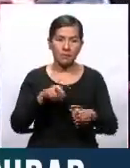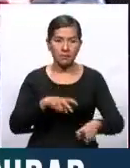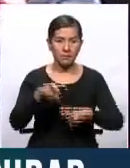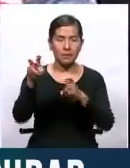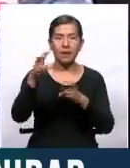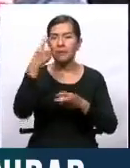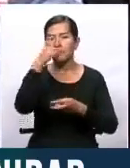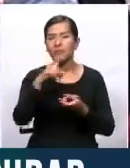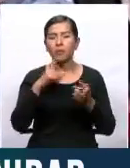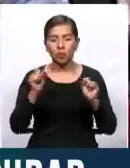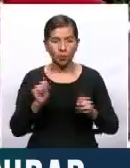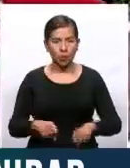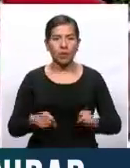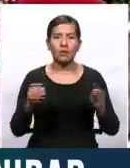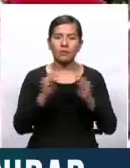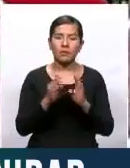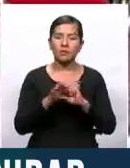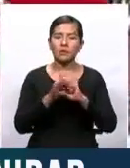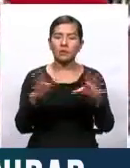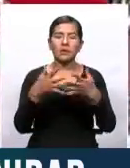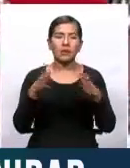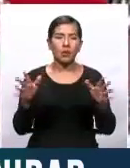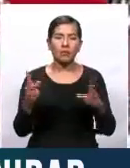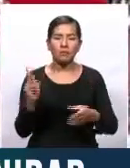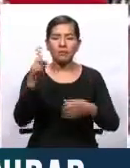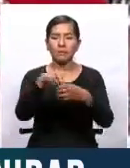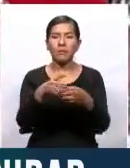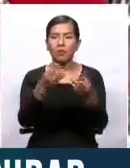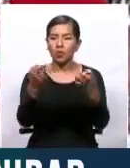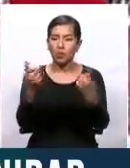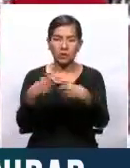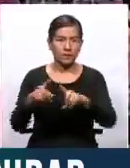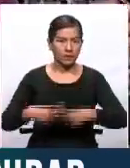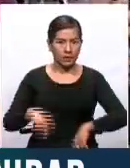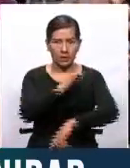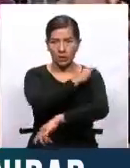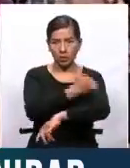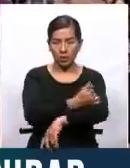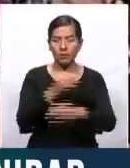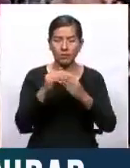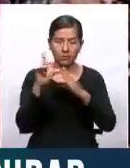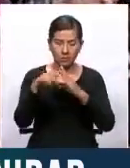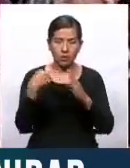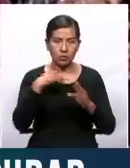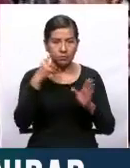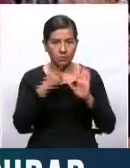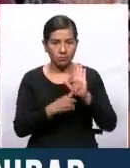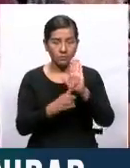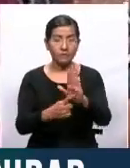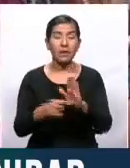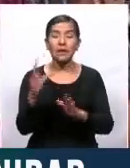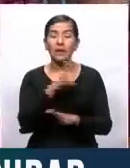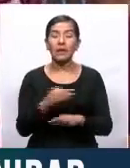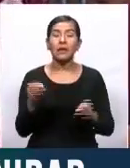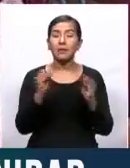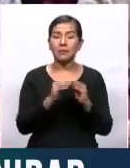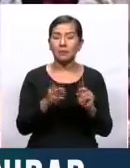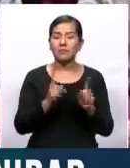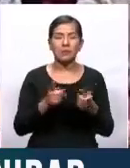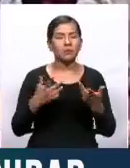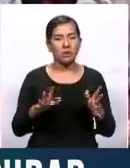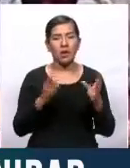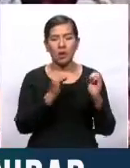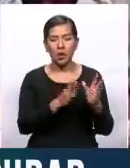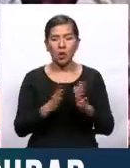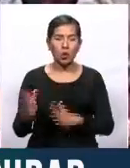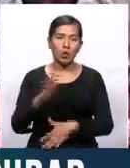poder inaugurar con la presencia de varias autoridades que en un momento más voy a señalar, y de esa manera ya organizar todo el